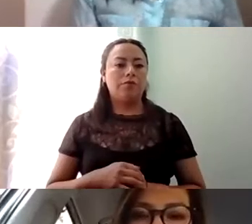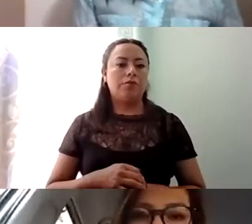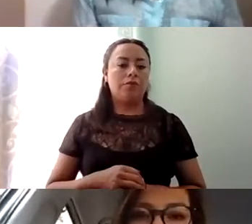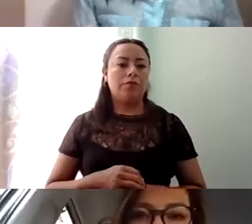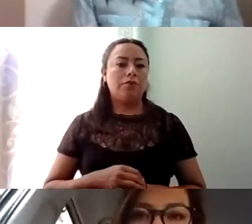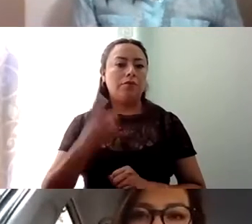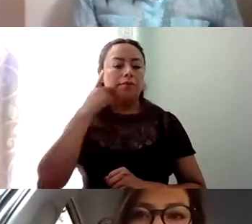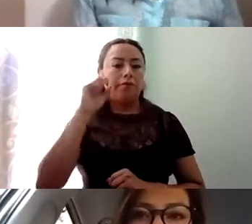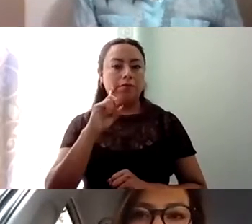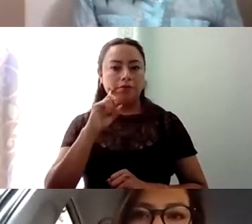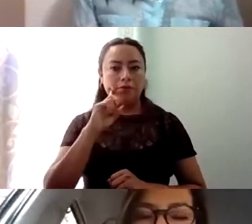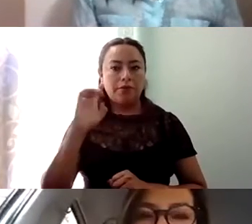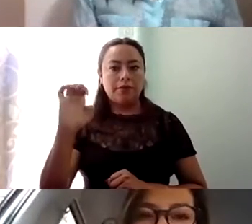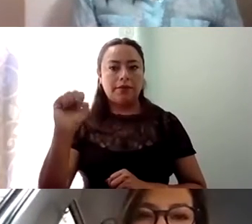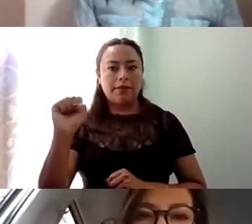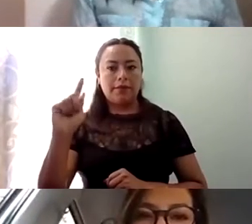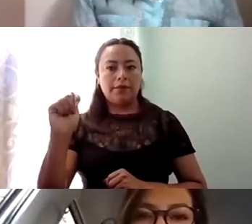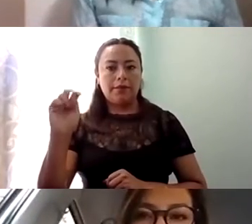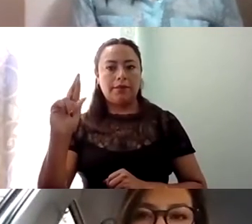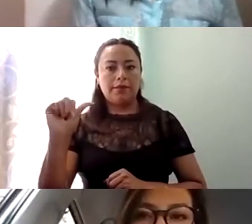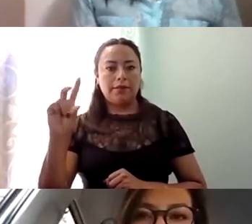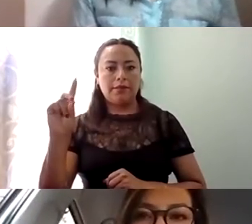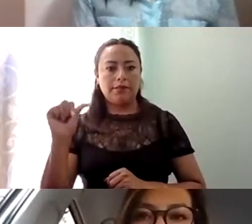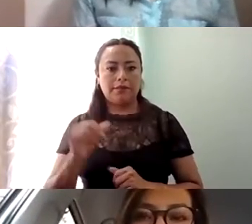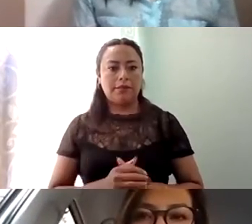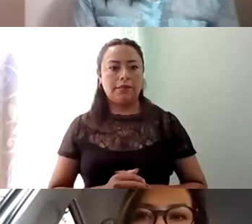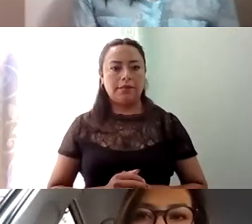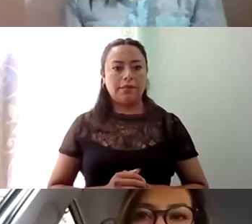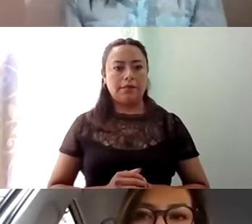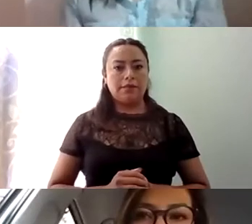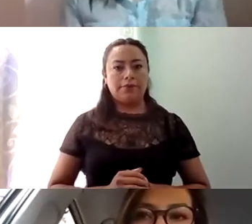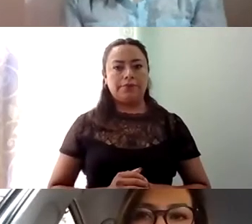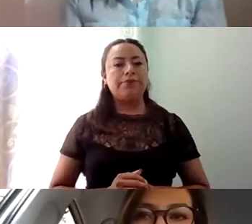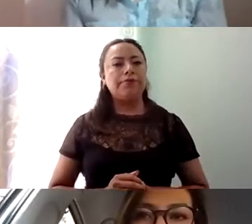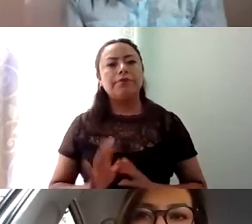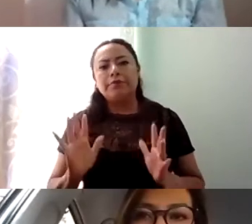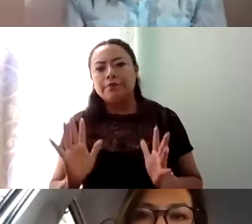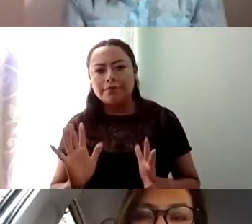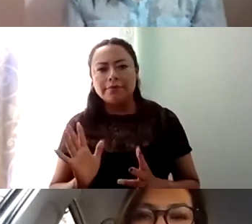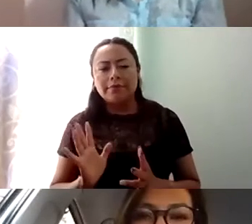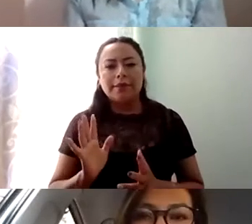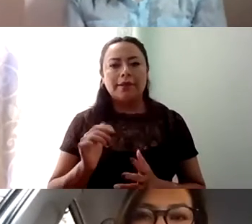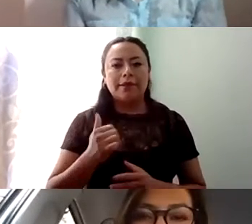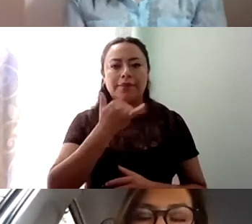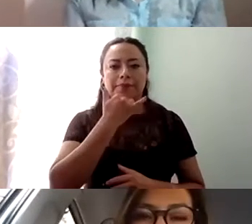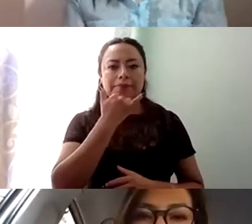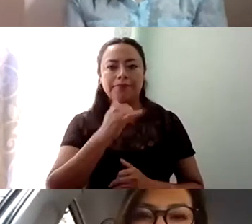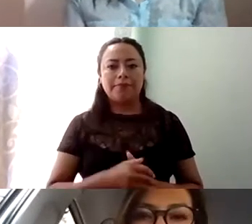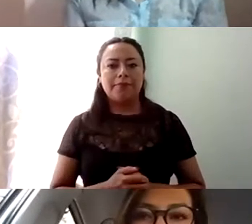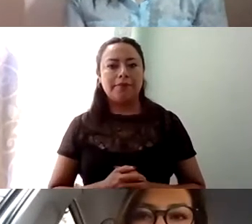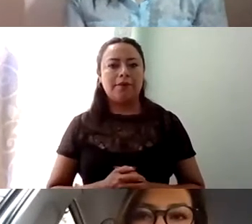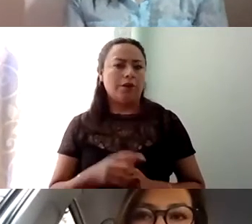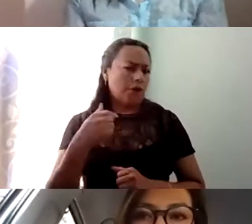diputada Isabela también pidió la palabra. Ah, perdón. Sí, no sé, no